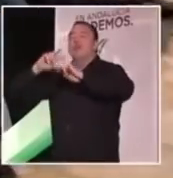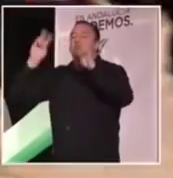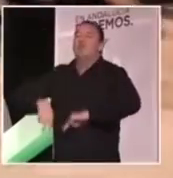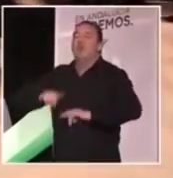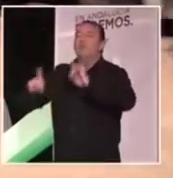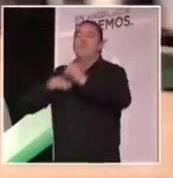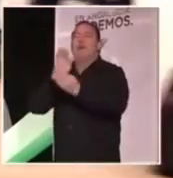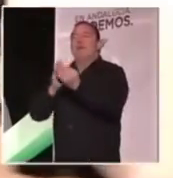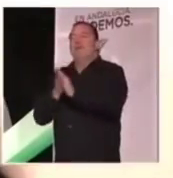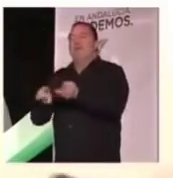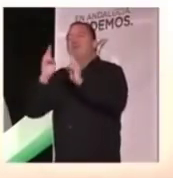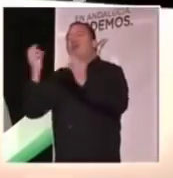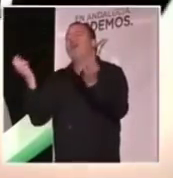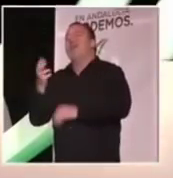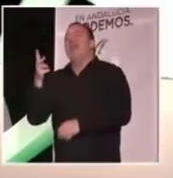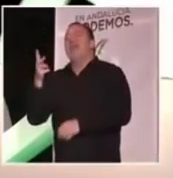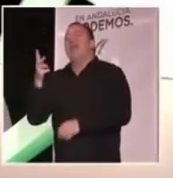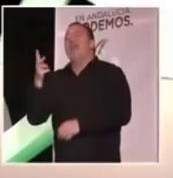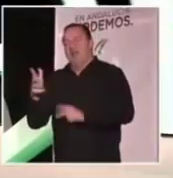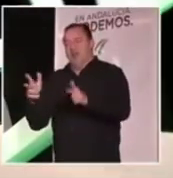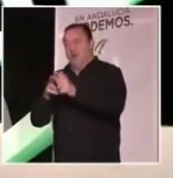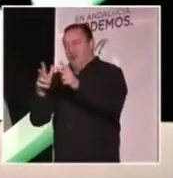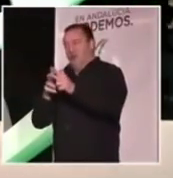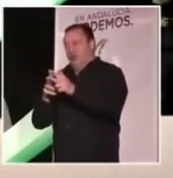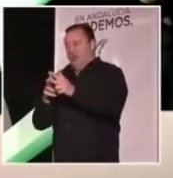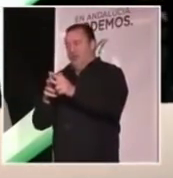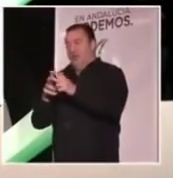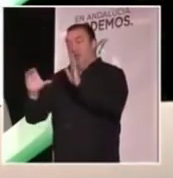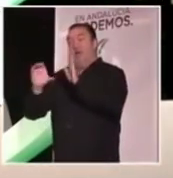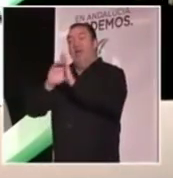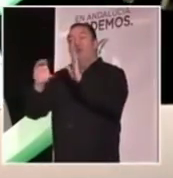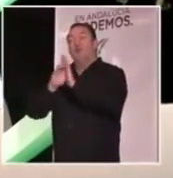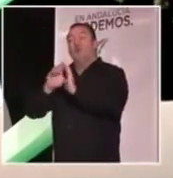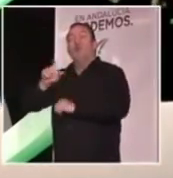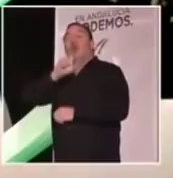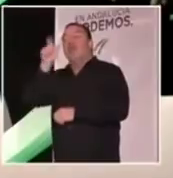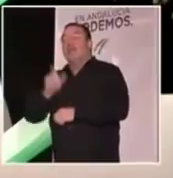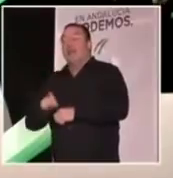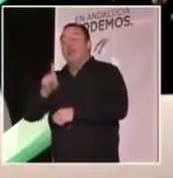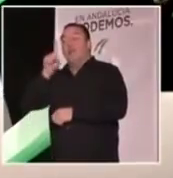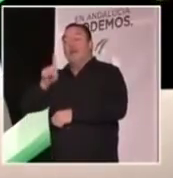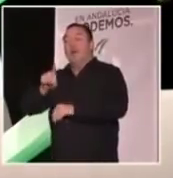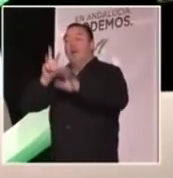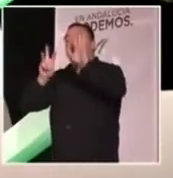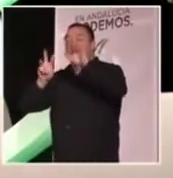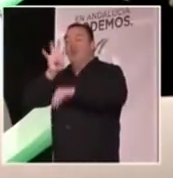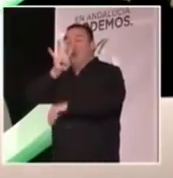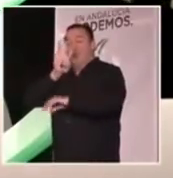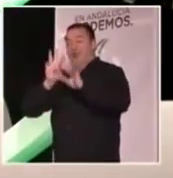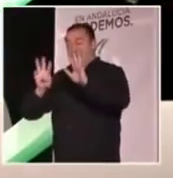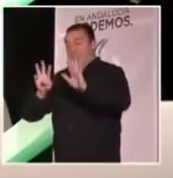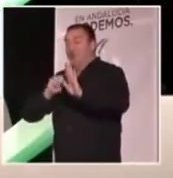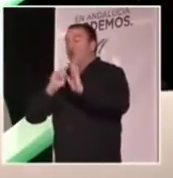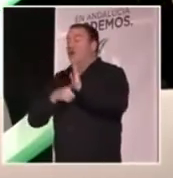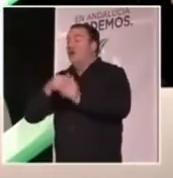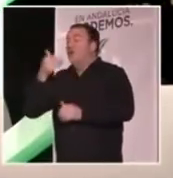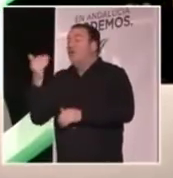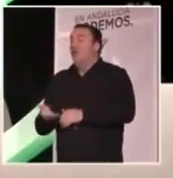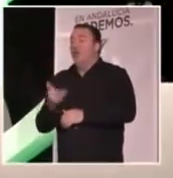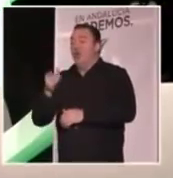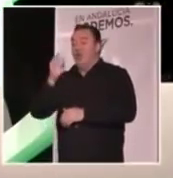democracia, que son los derechos sociales. La Constitución italiana de 1848, la ley fundamental de